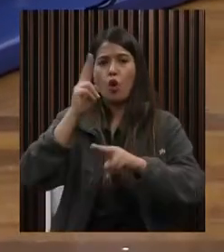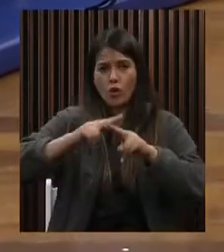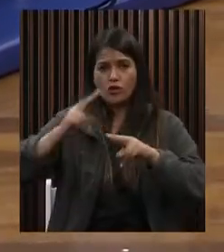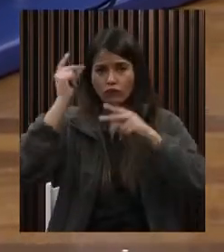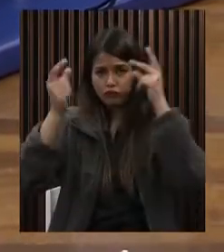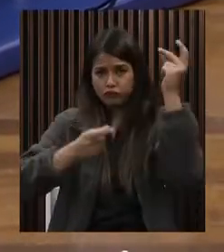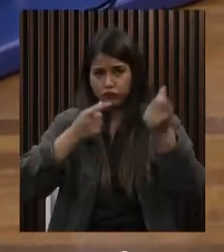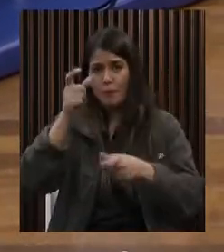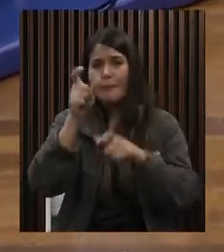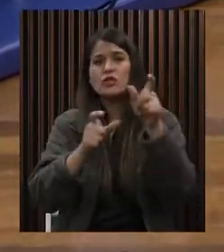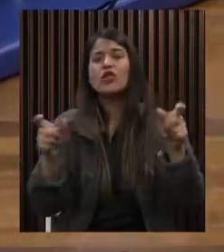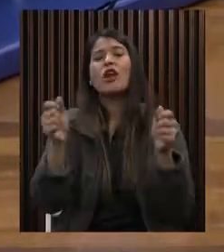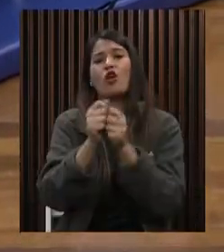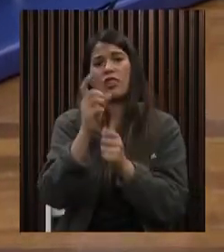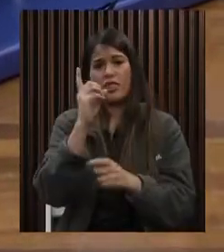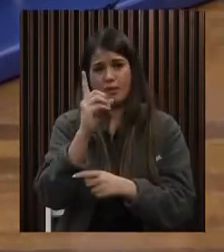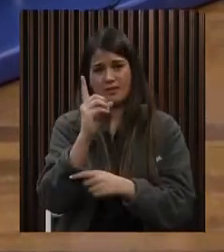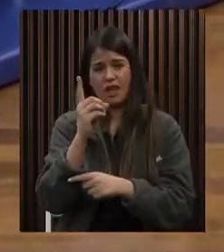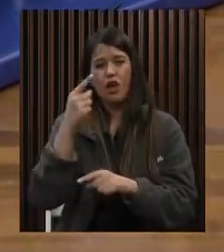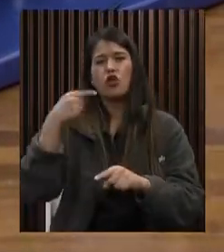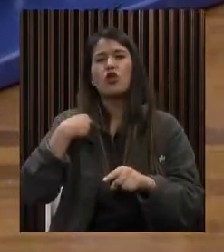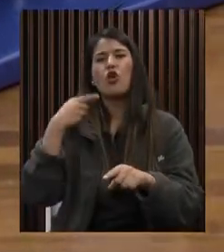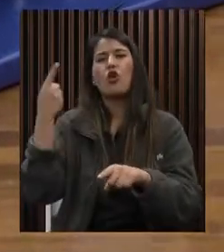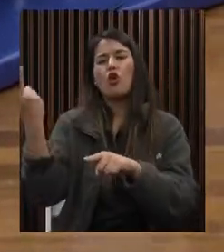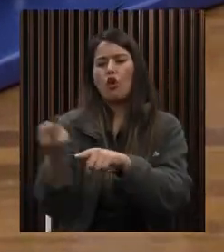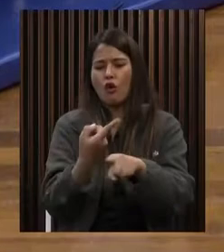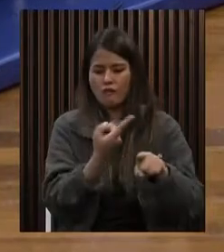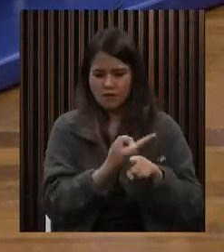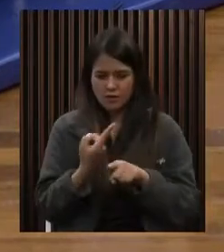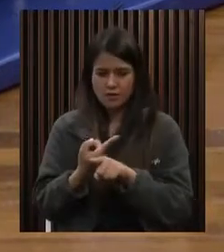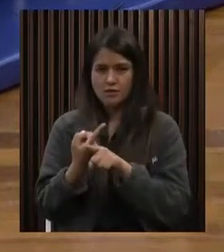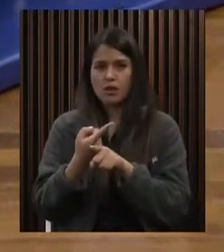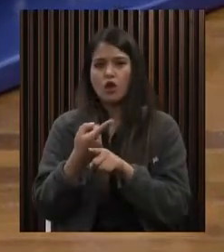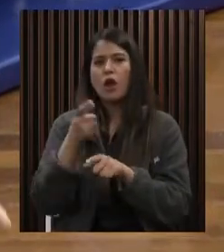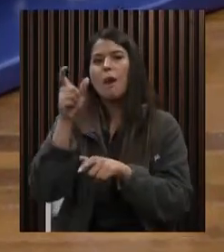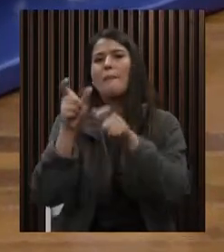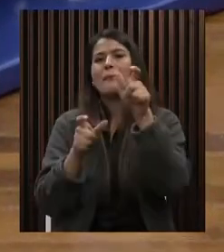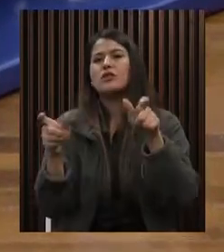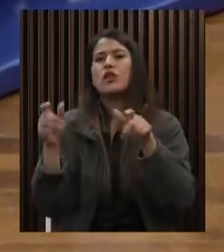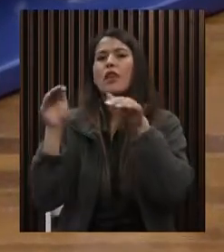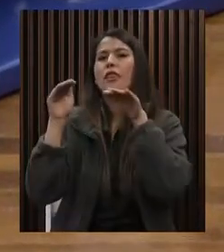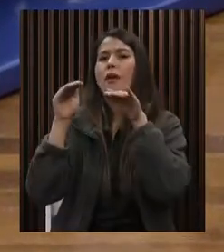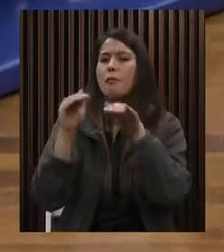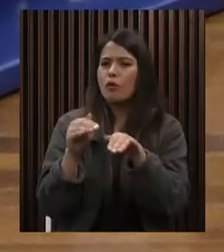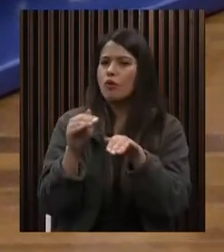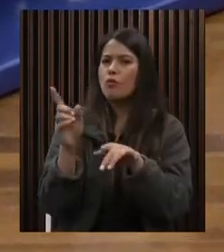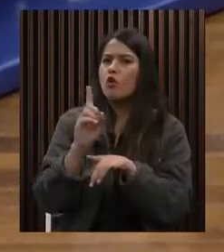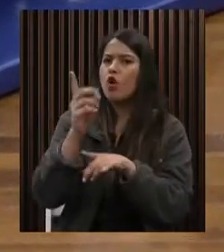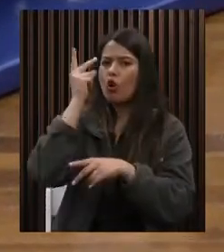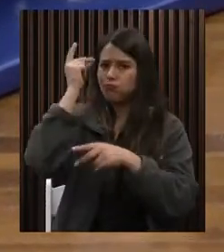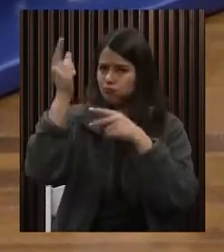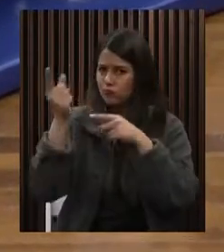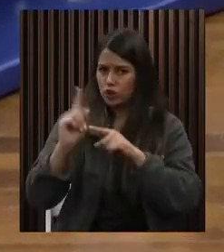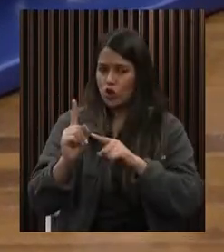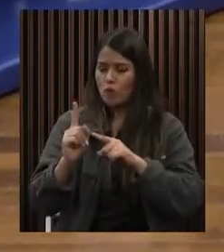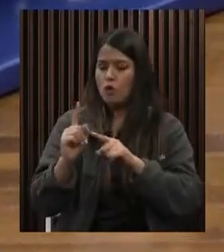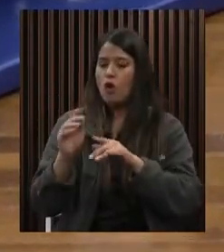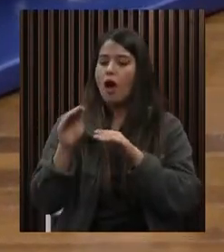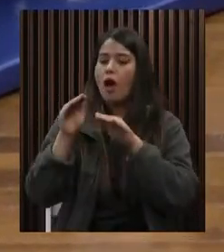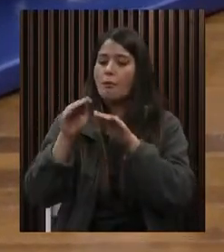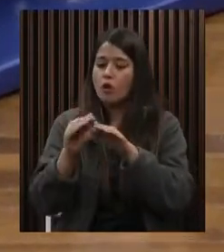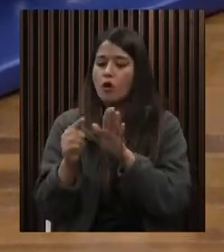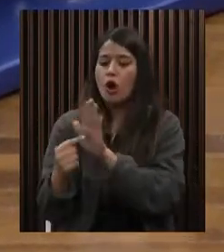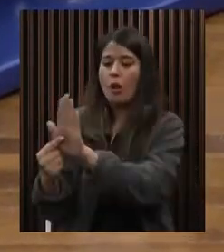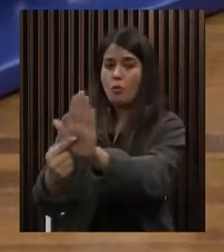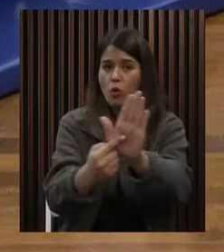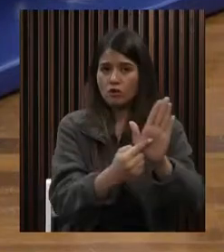un proyecto así y conversé con los artistas de apoyo, ¿no? Los artistas creadores que estaban en la muestra, y